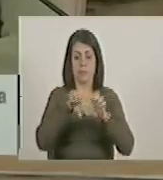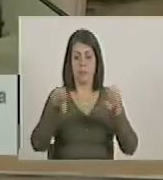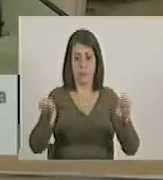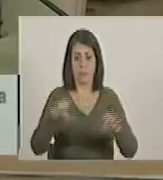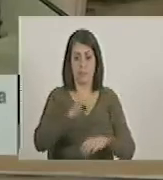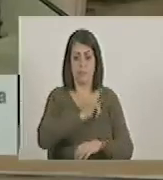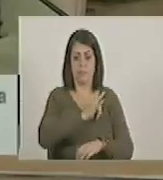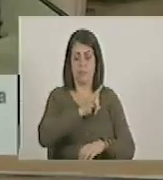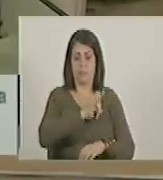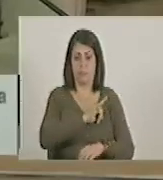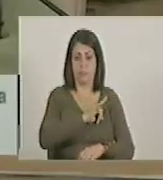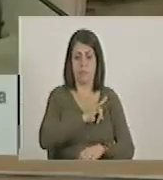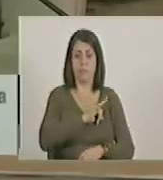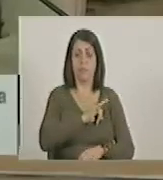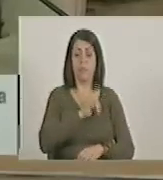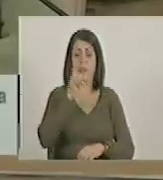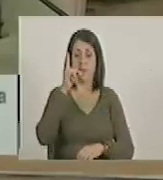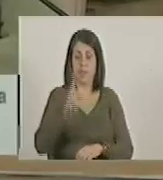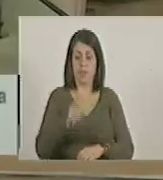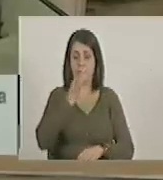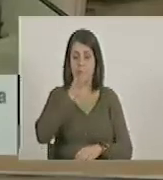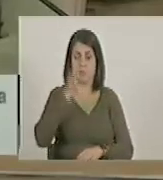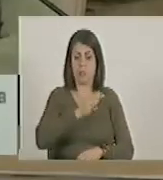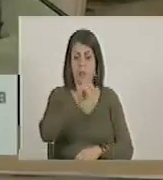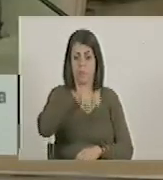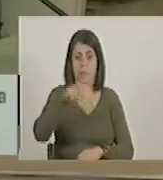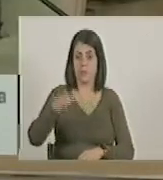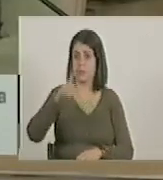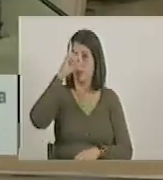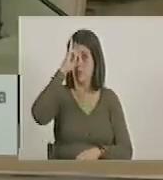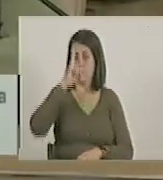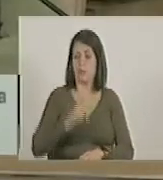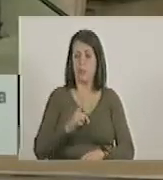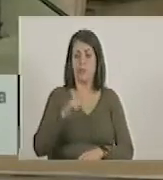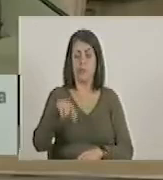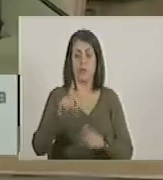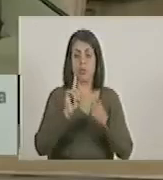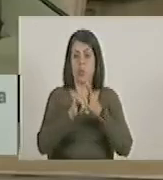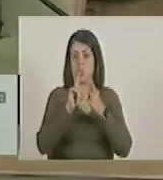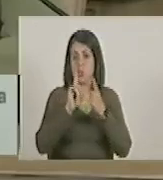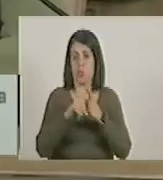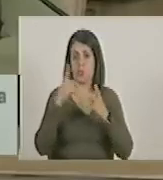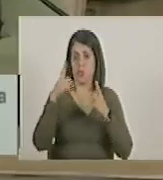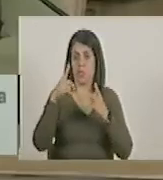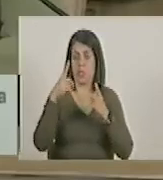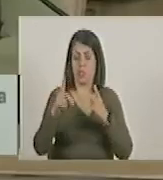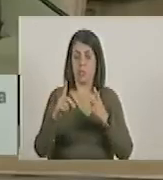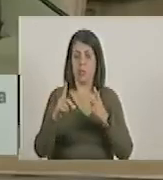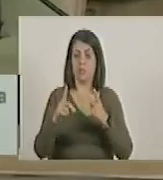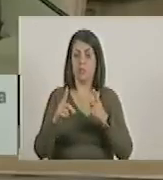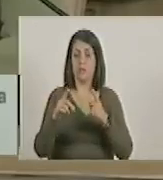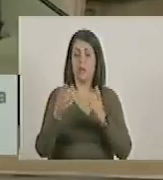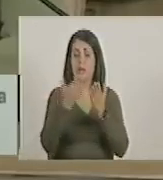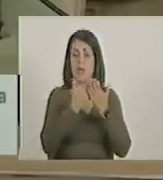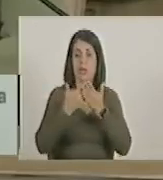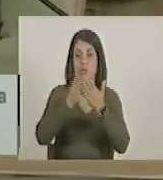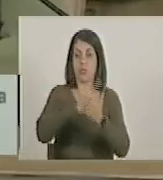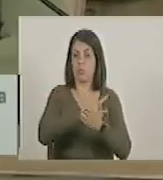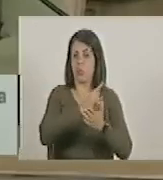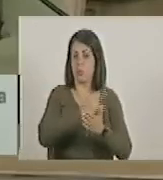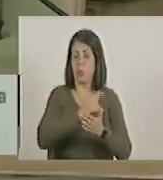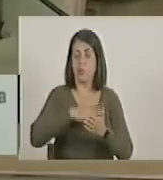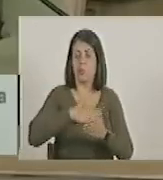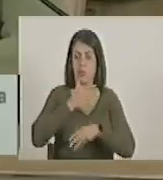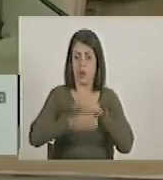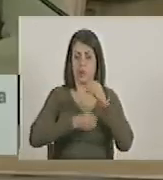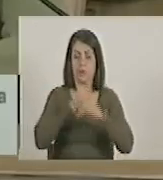educación universitaria, deberá garantizar a las personas con discapacidad, 1. El derecho a cursar estudios